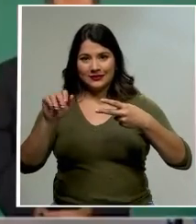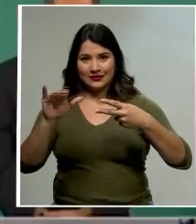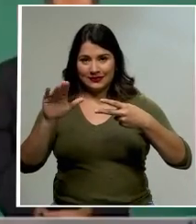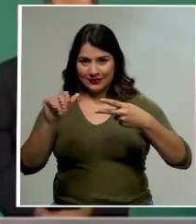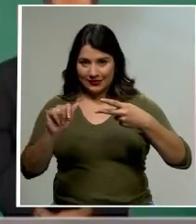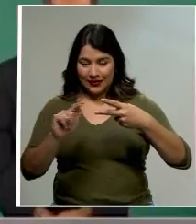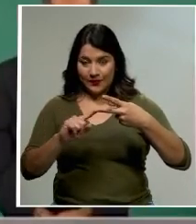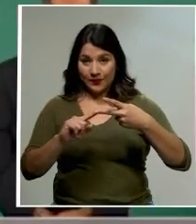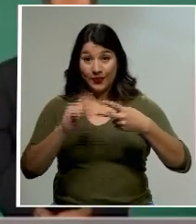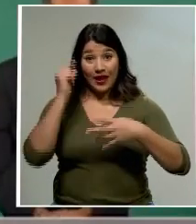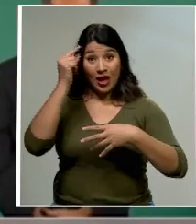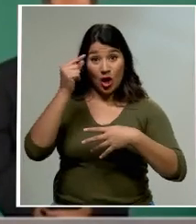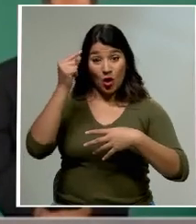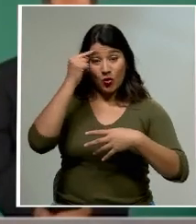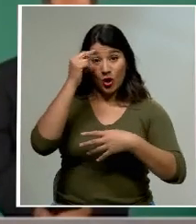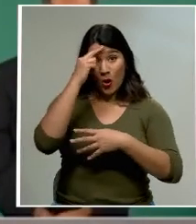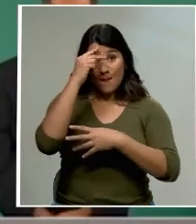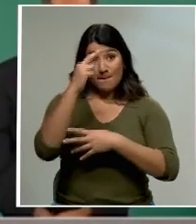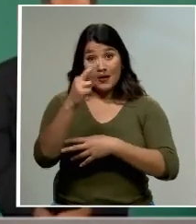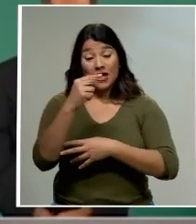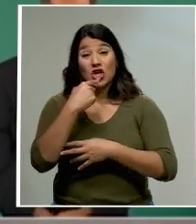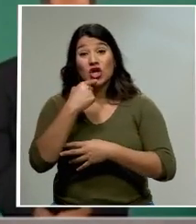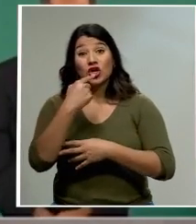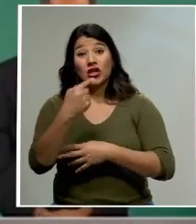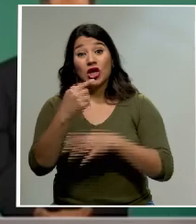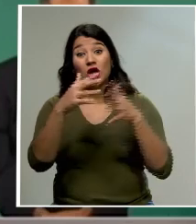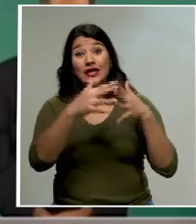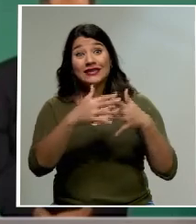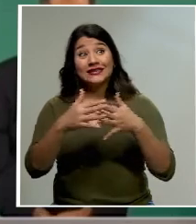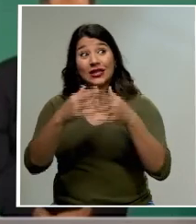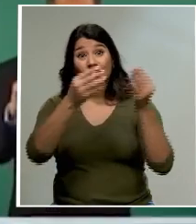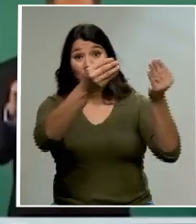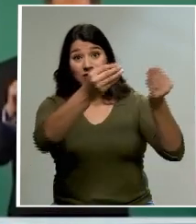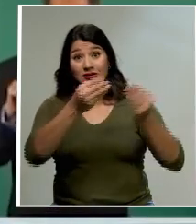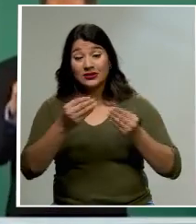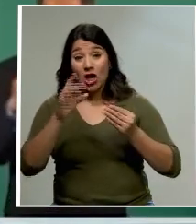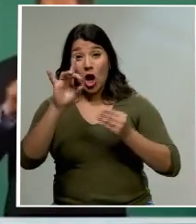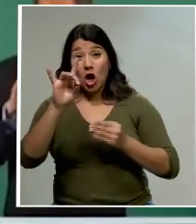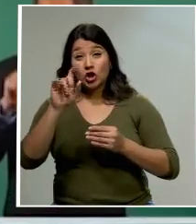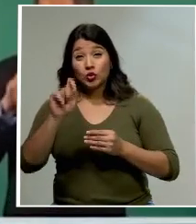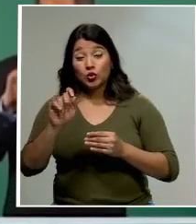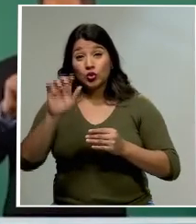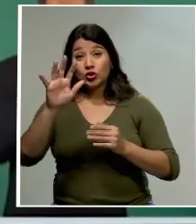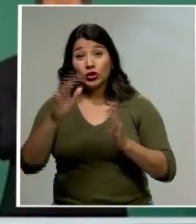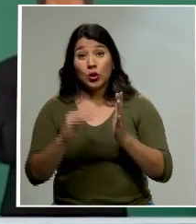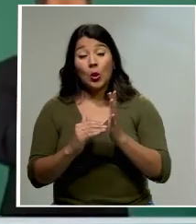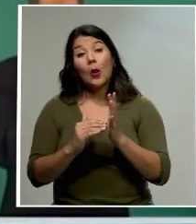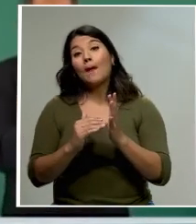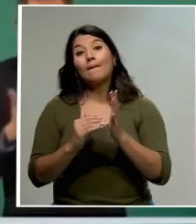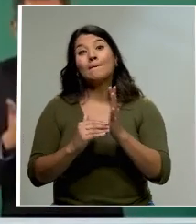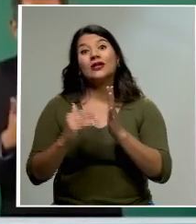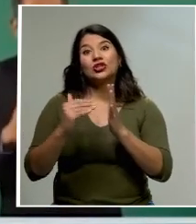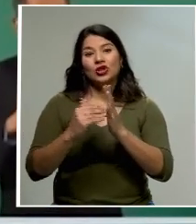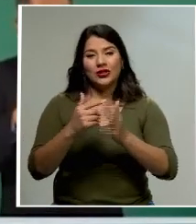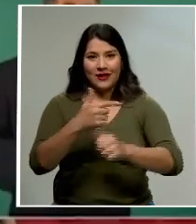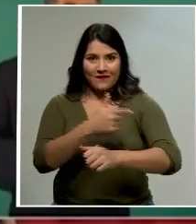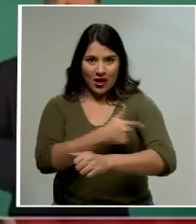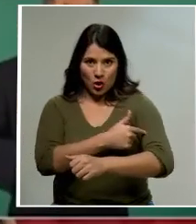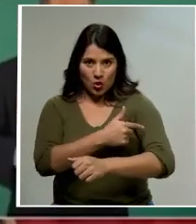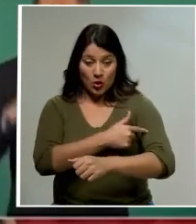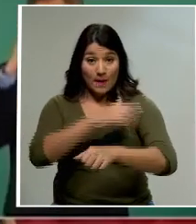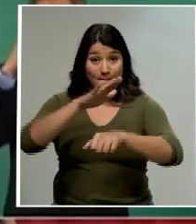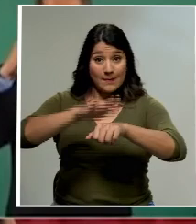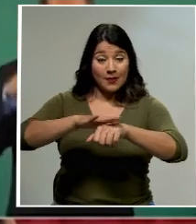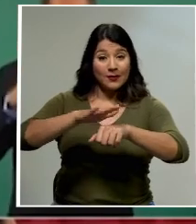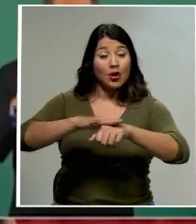El gobierno de México anunció el martes que Estados Unidos enviará 8,5 millones de vacunas contra el COVID-19, autorizadas por el regulador